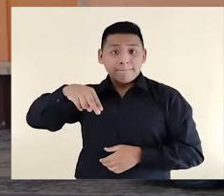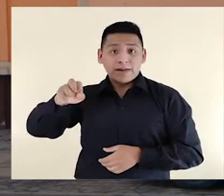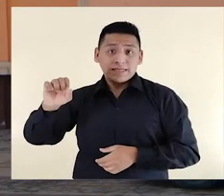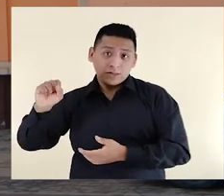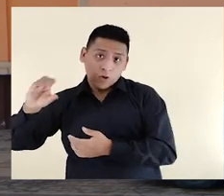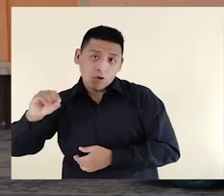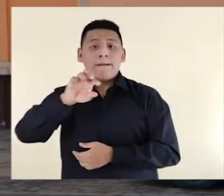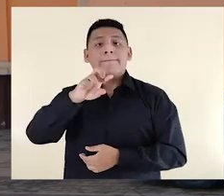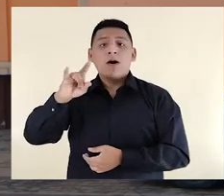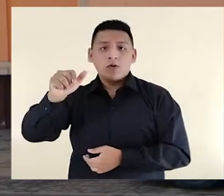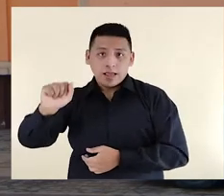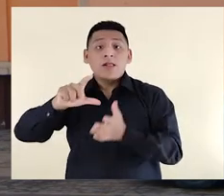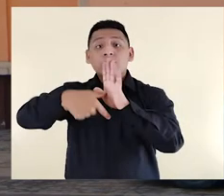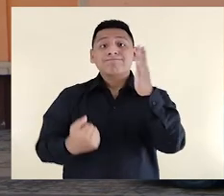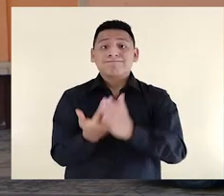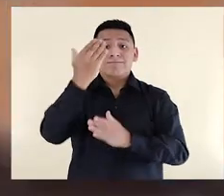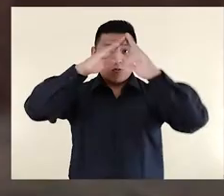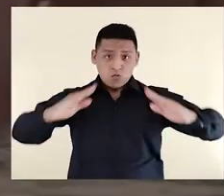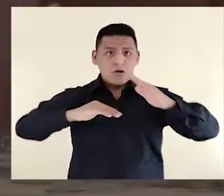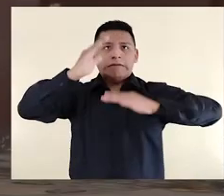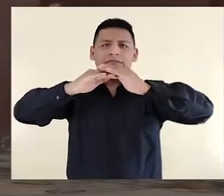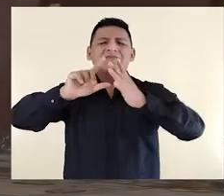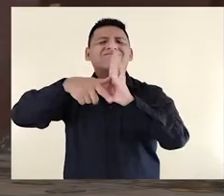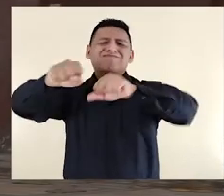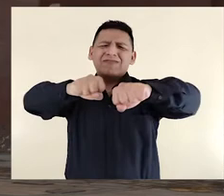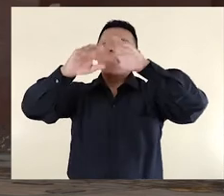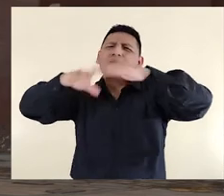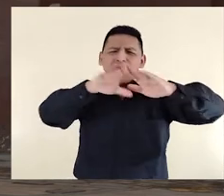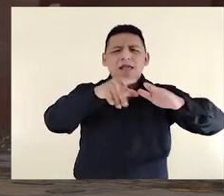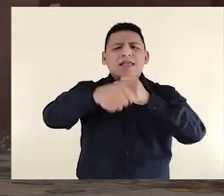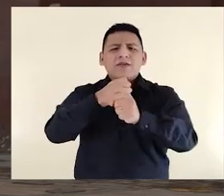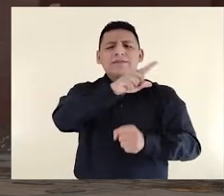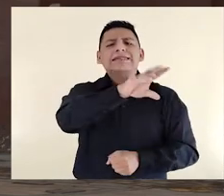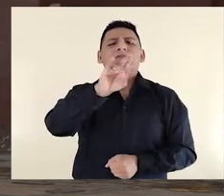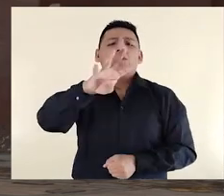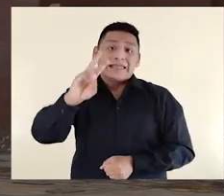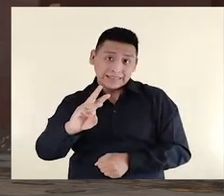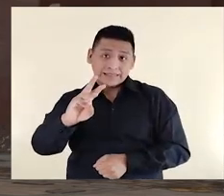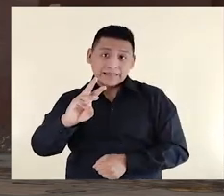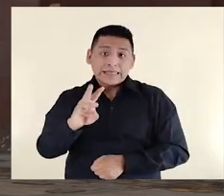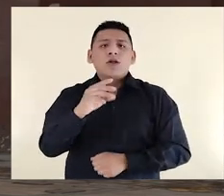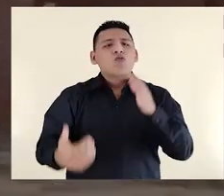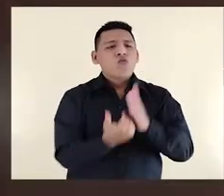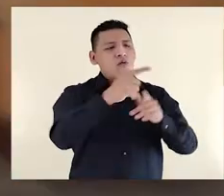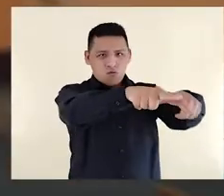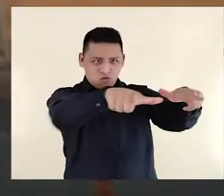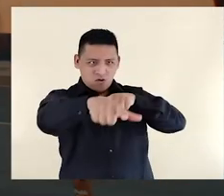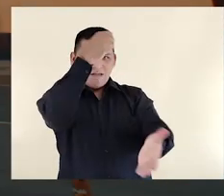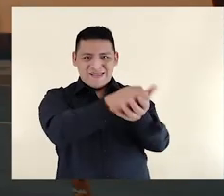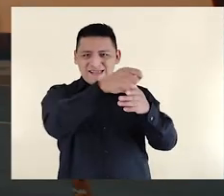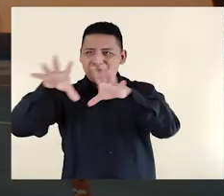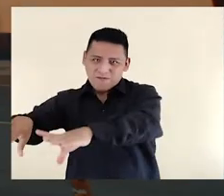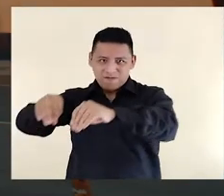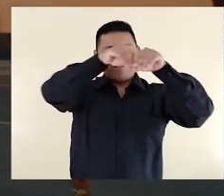de San Francisco de Paula. Con el tiempo construyeron su convento que se arruinó en el terremoto de 1746. Adquirieron un